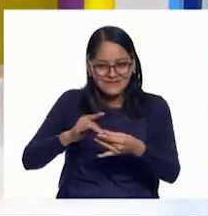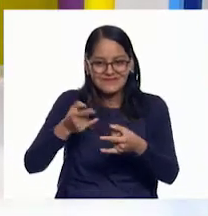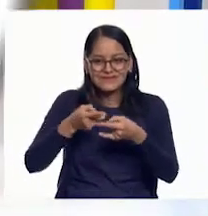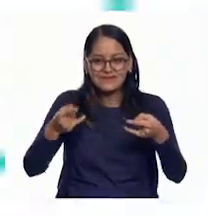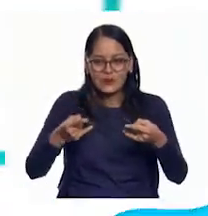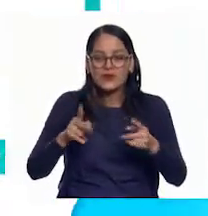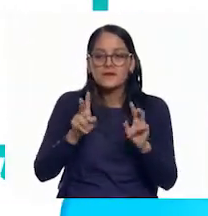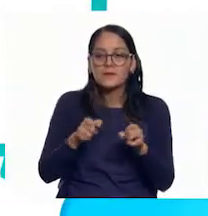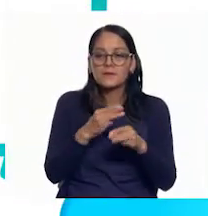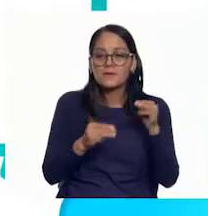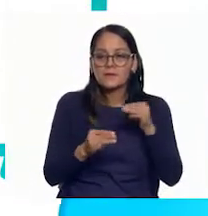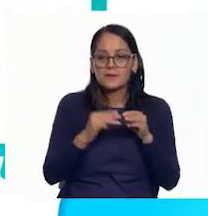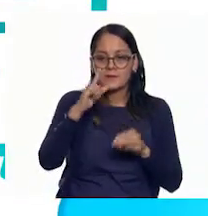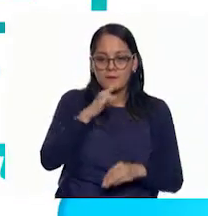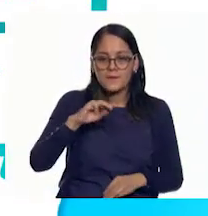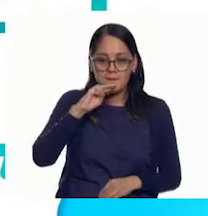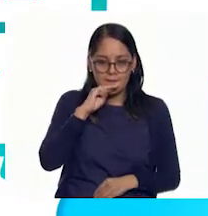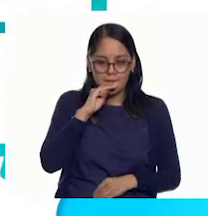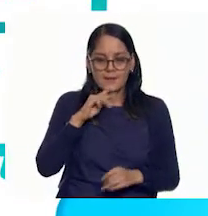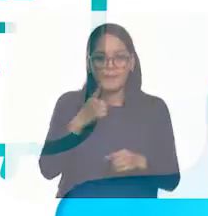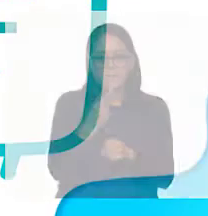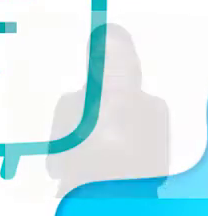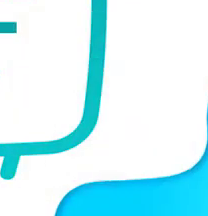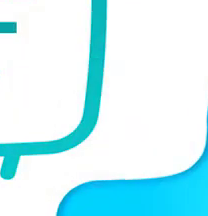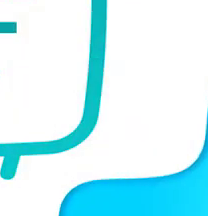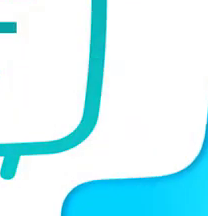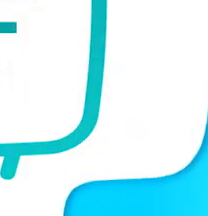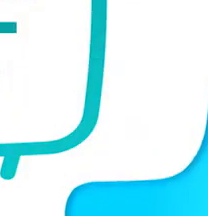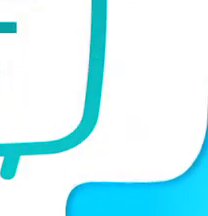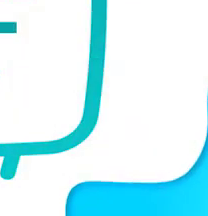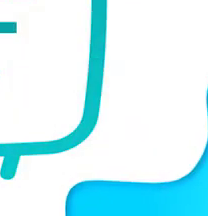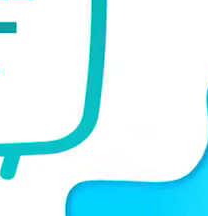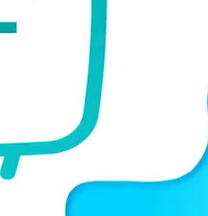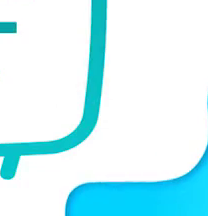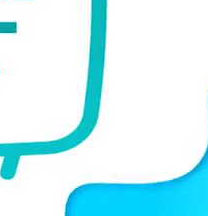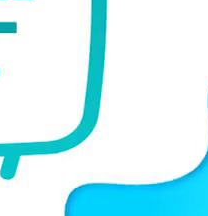la asignatura de lengua materna de primer grado.